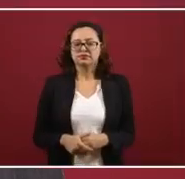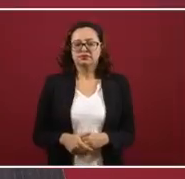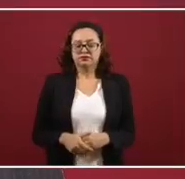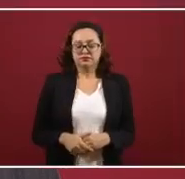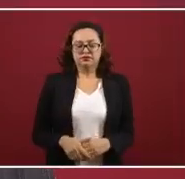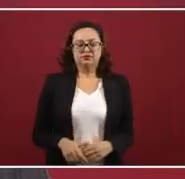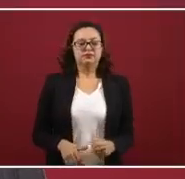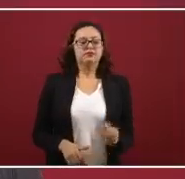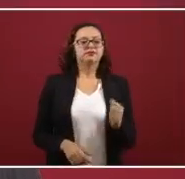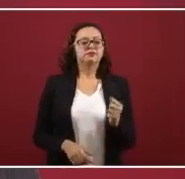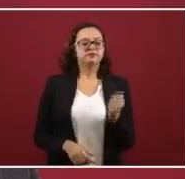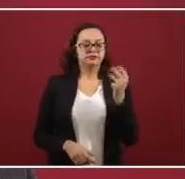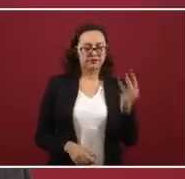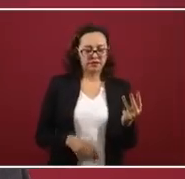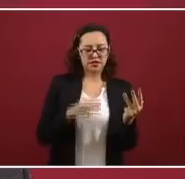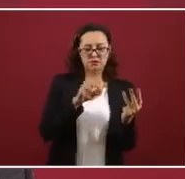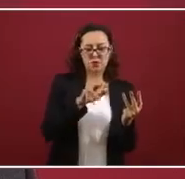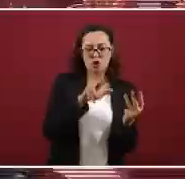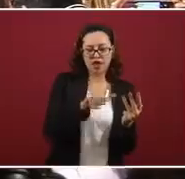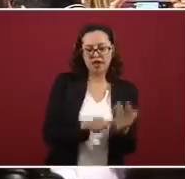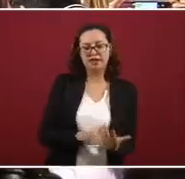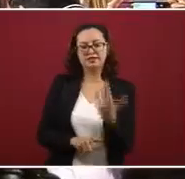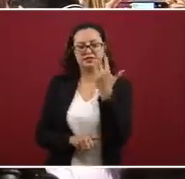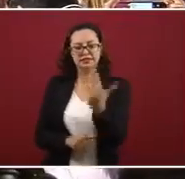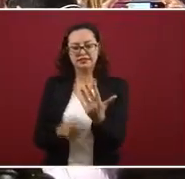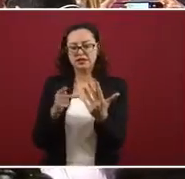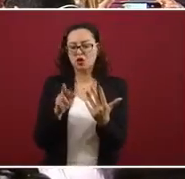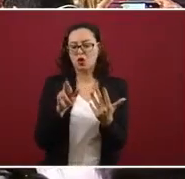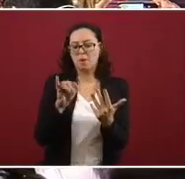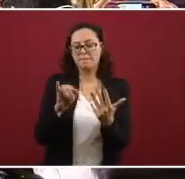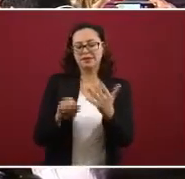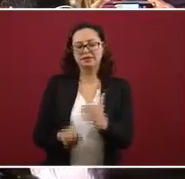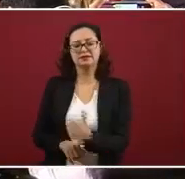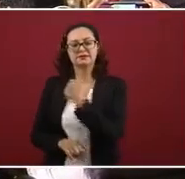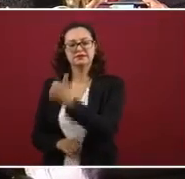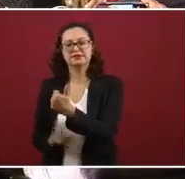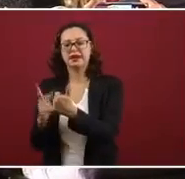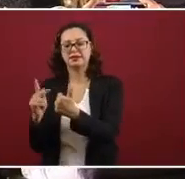Cinco del PRI, ¿cuántos del PAN? Seis.